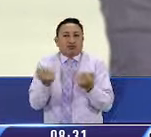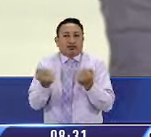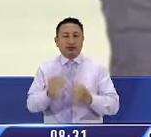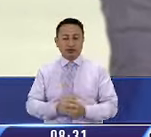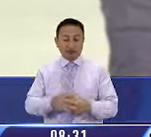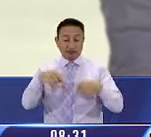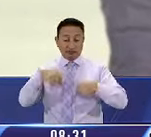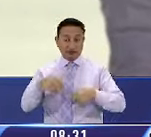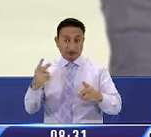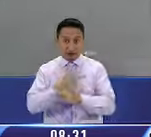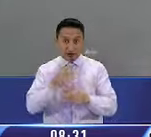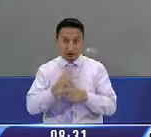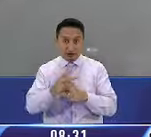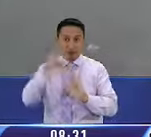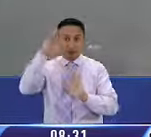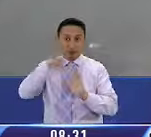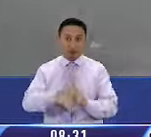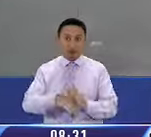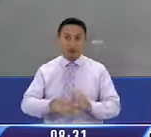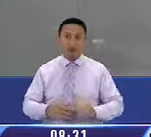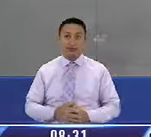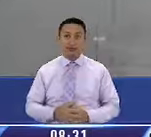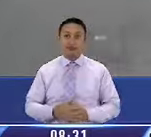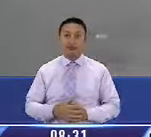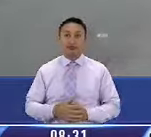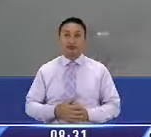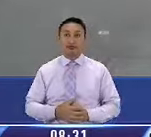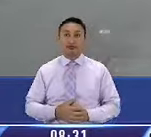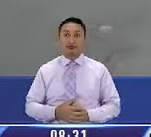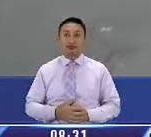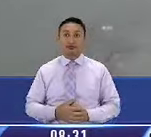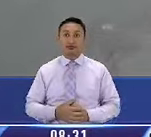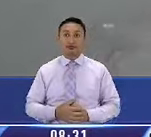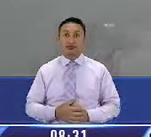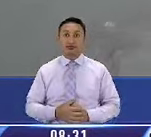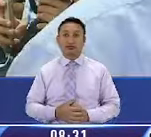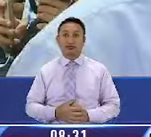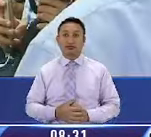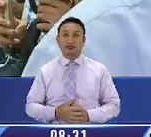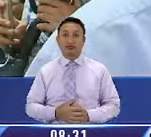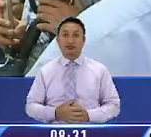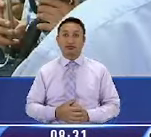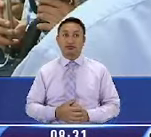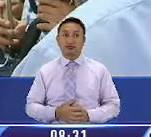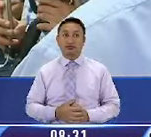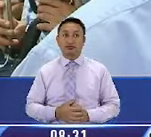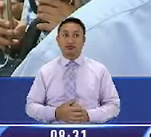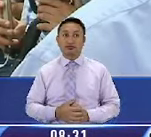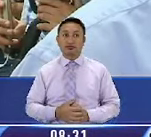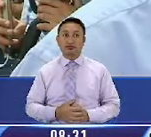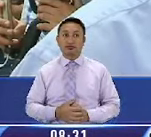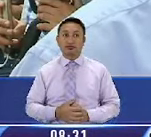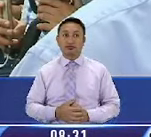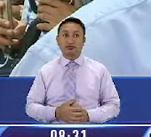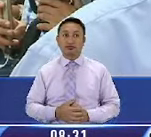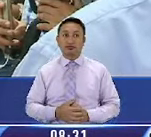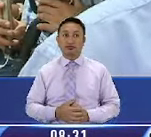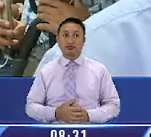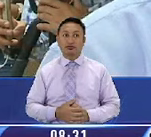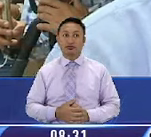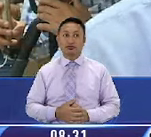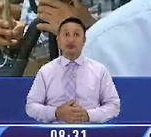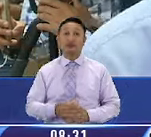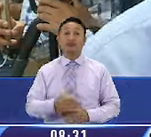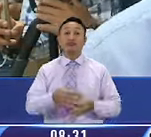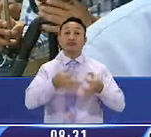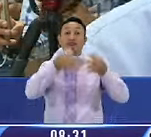el número de delitos que se cometen en la ciudad a bordo de estos vehículos. Ratificando lo de la resolución de la Agencia Nacional de Tránsito